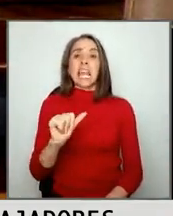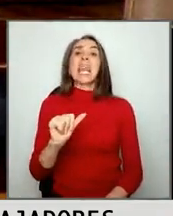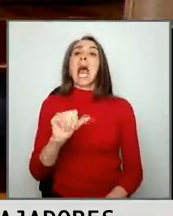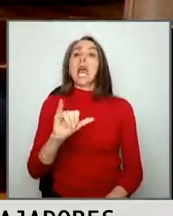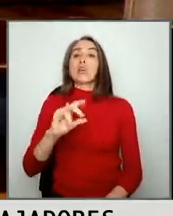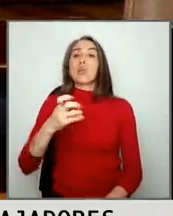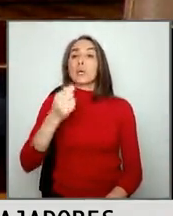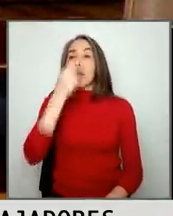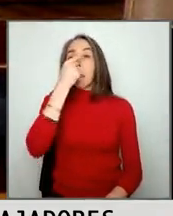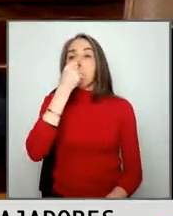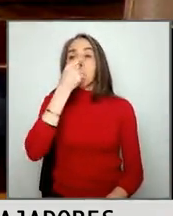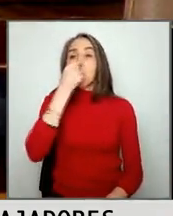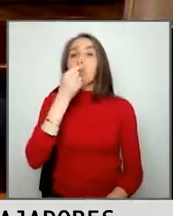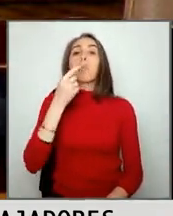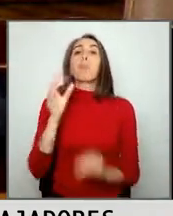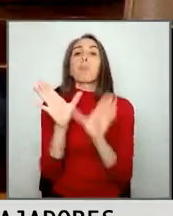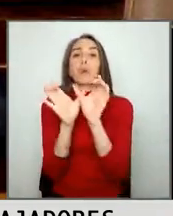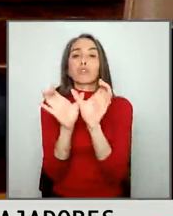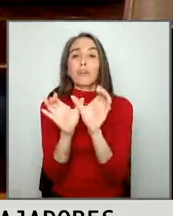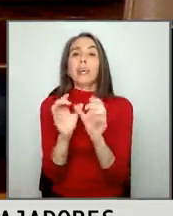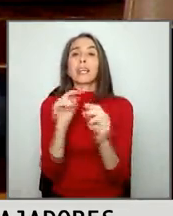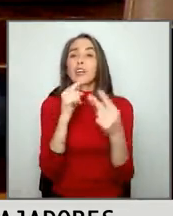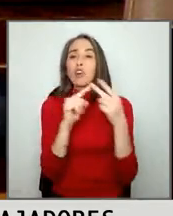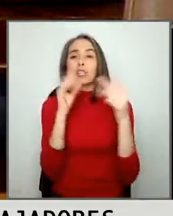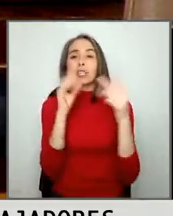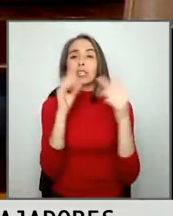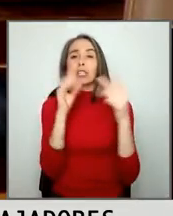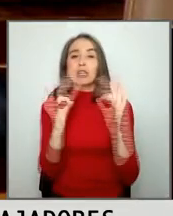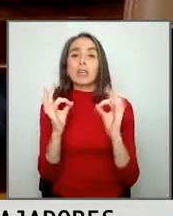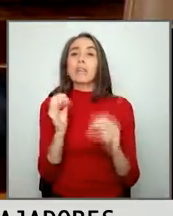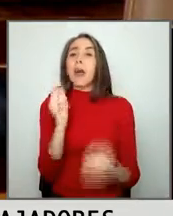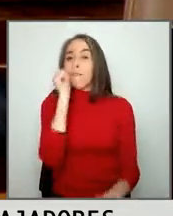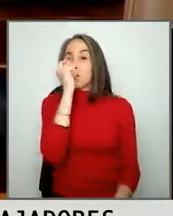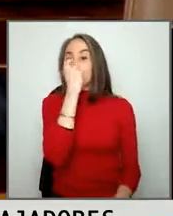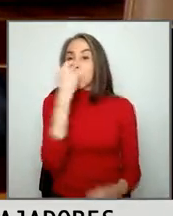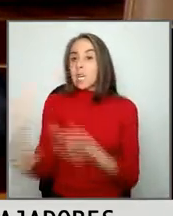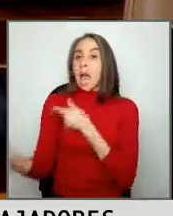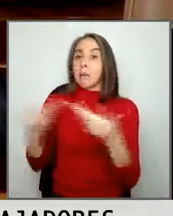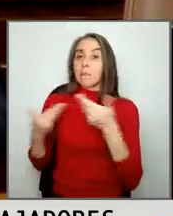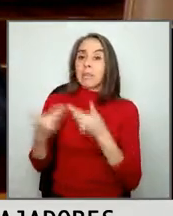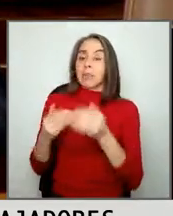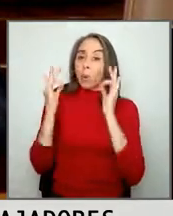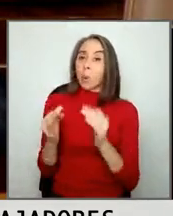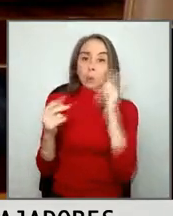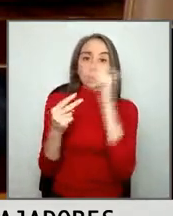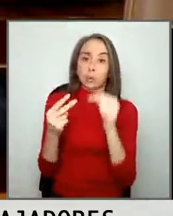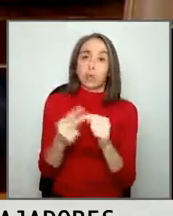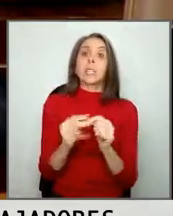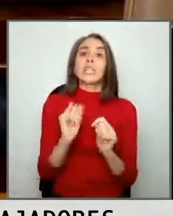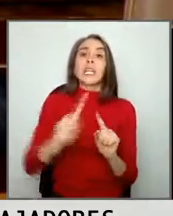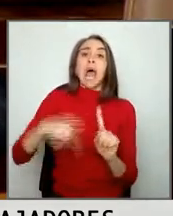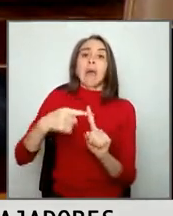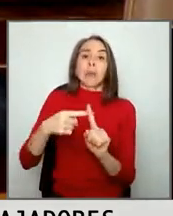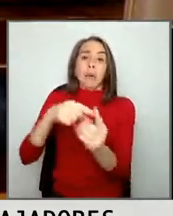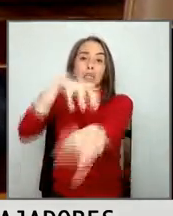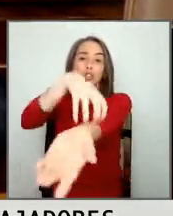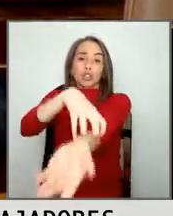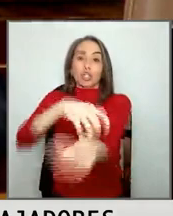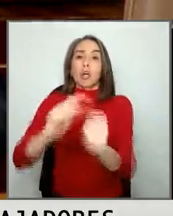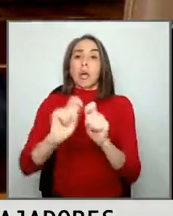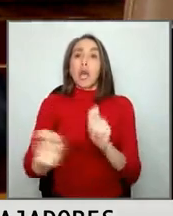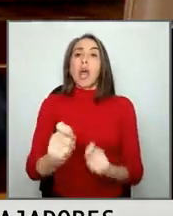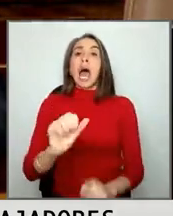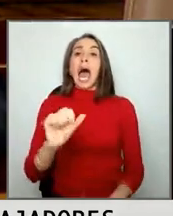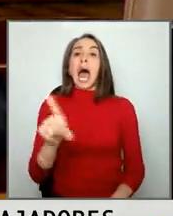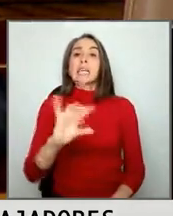frutillar conversamos estos temas y me parecen súper válidas su demanda además de la asignación de zonas que todos reciben menos los